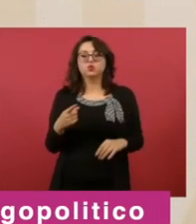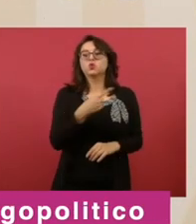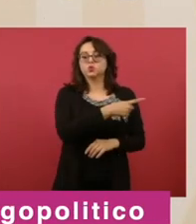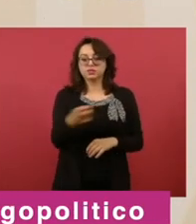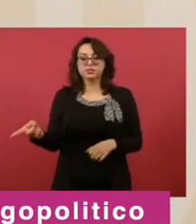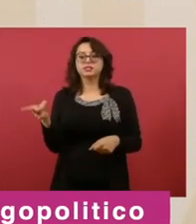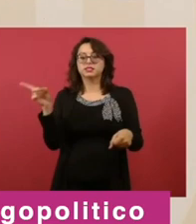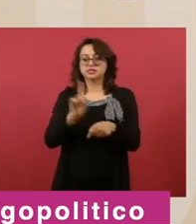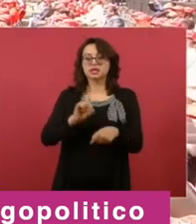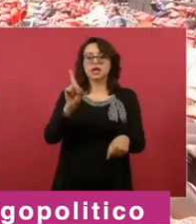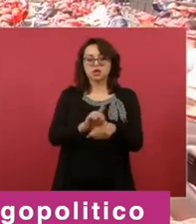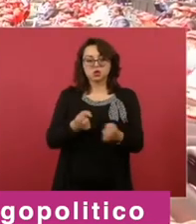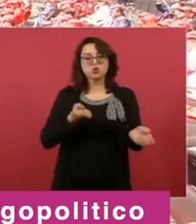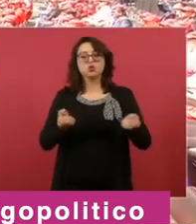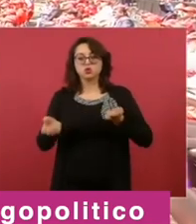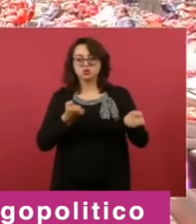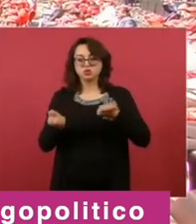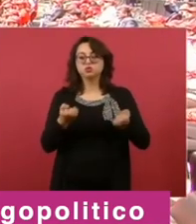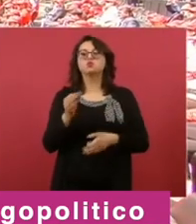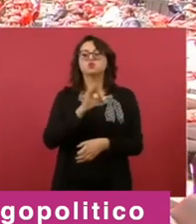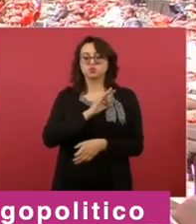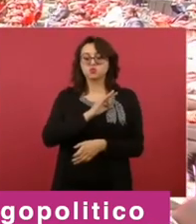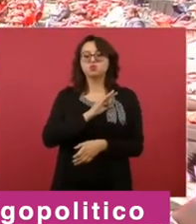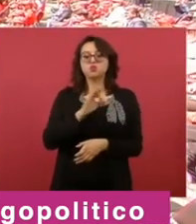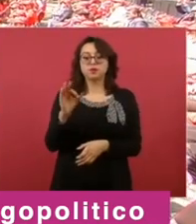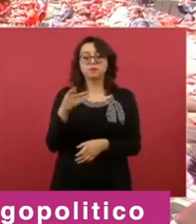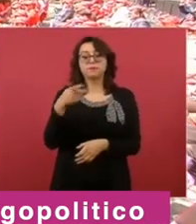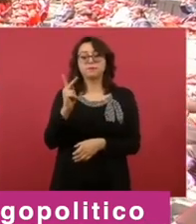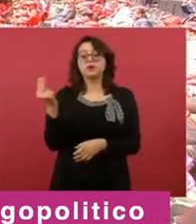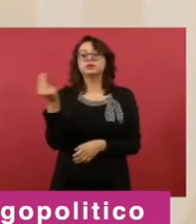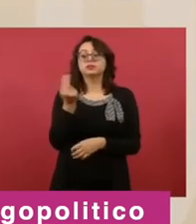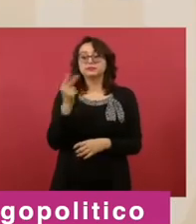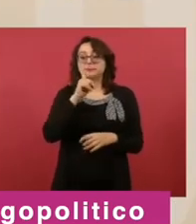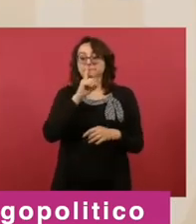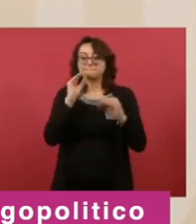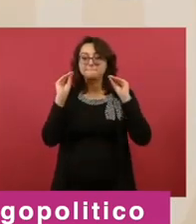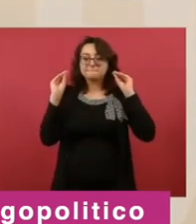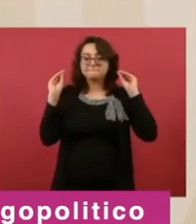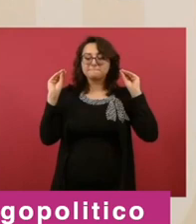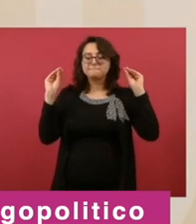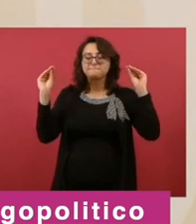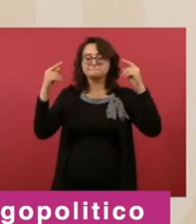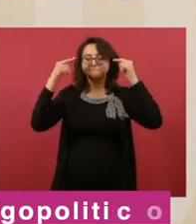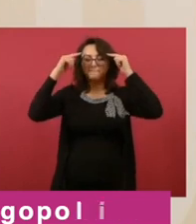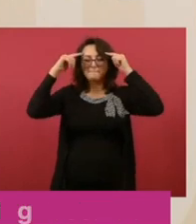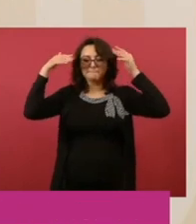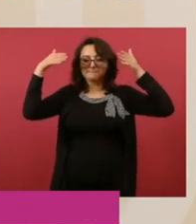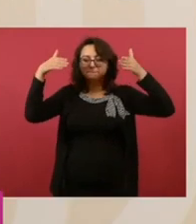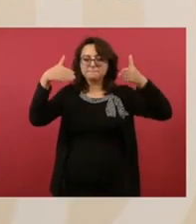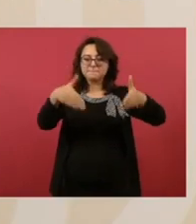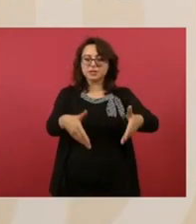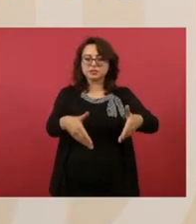mexicana de nado sincronizado. Yo no las mandé a vender. A partir de ahí, cada quien es libre de hacer lo que quiera, declaró al término del evento